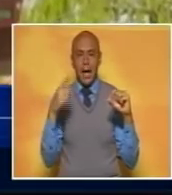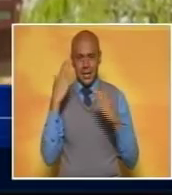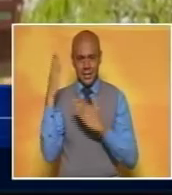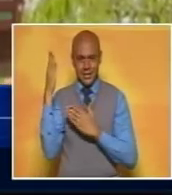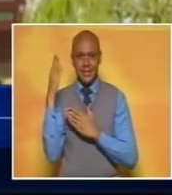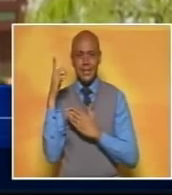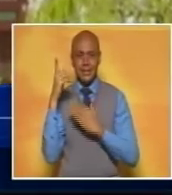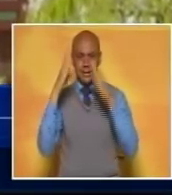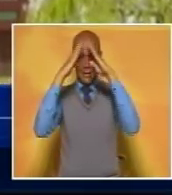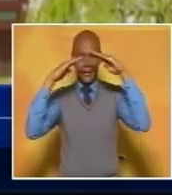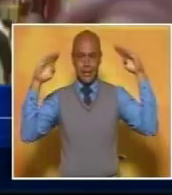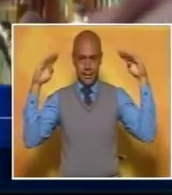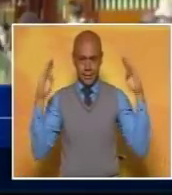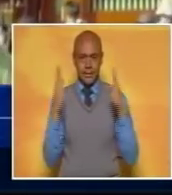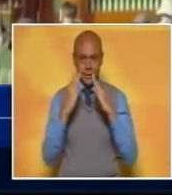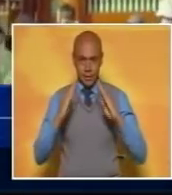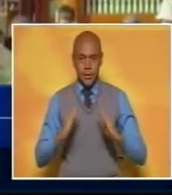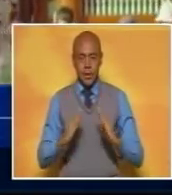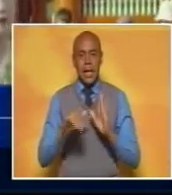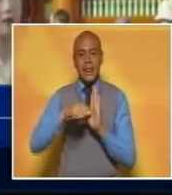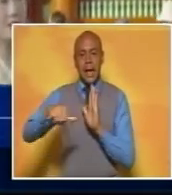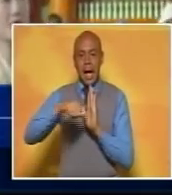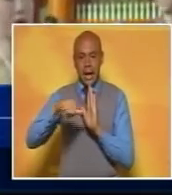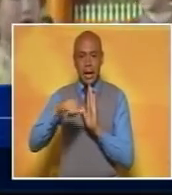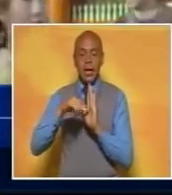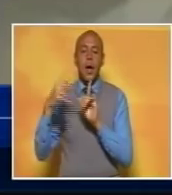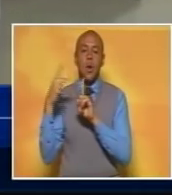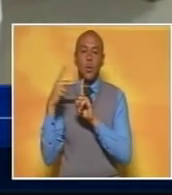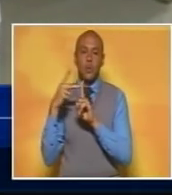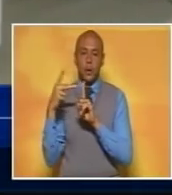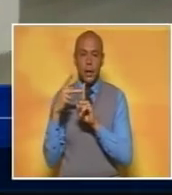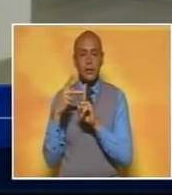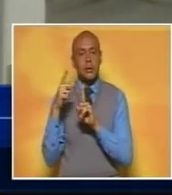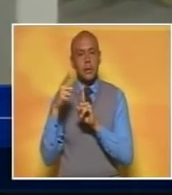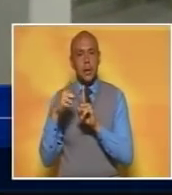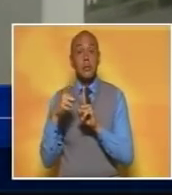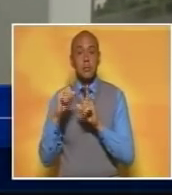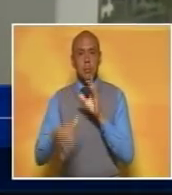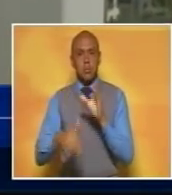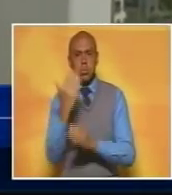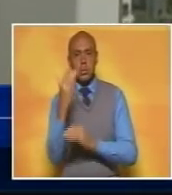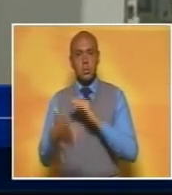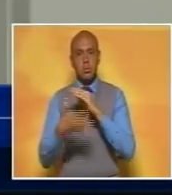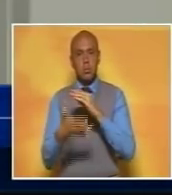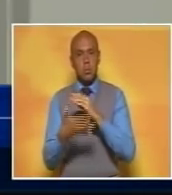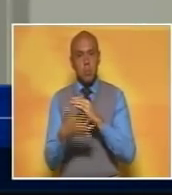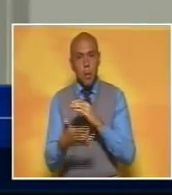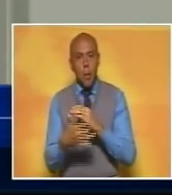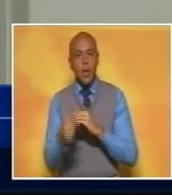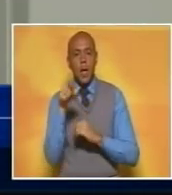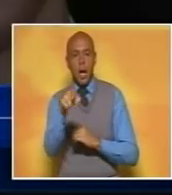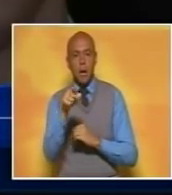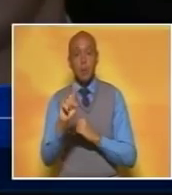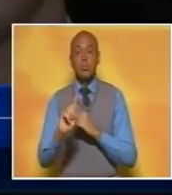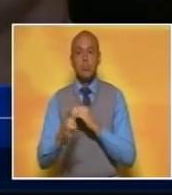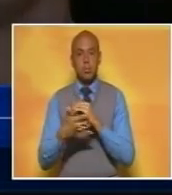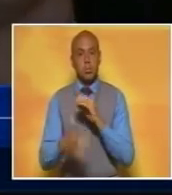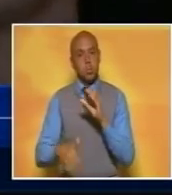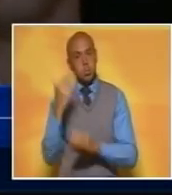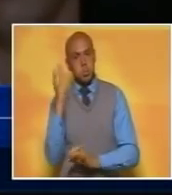de Japón, se encuentra el ultramoderno Gen-Na Hotel, repleto de tecnología avanzada.